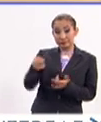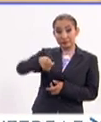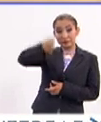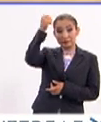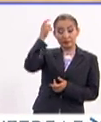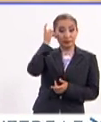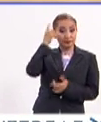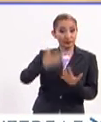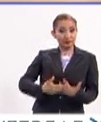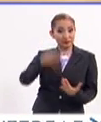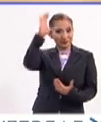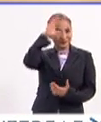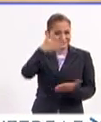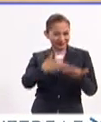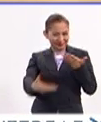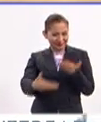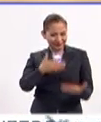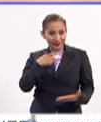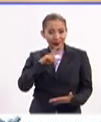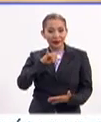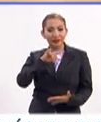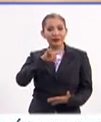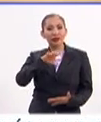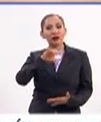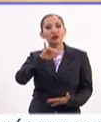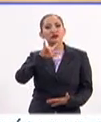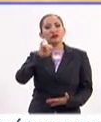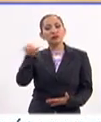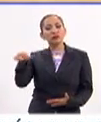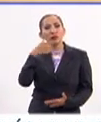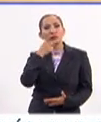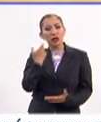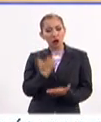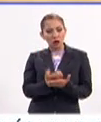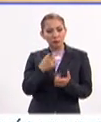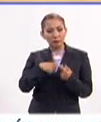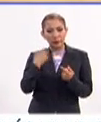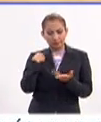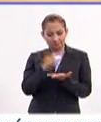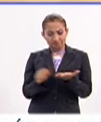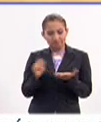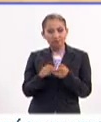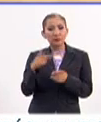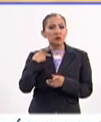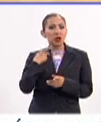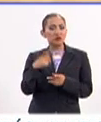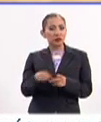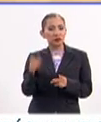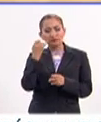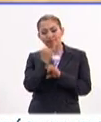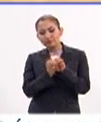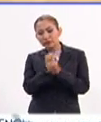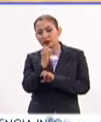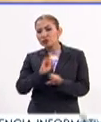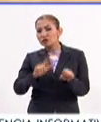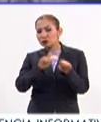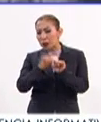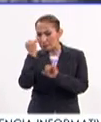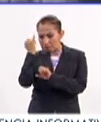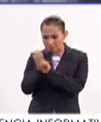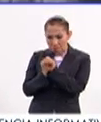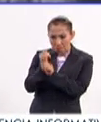primer empresario cultural moderno, Daniel Cosío Villegas fue un economista, ensayista, politólogo y sociólogo